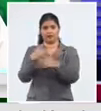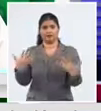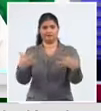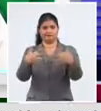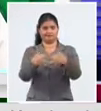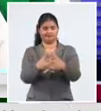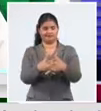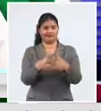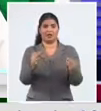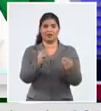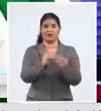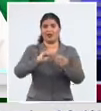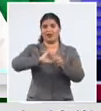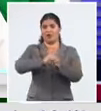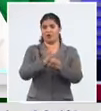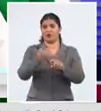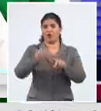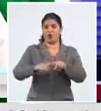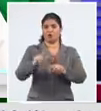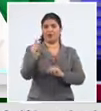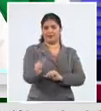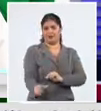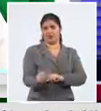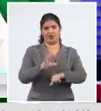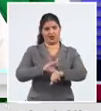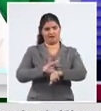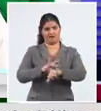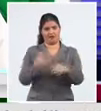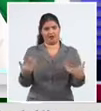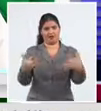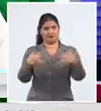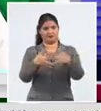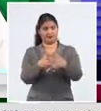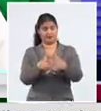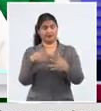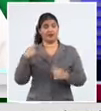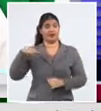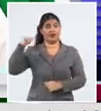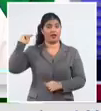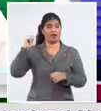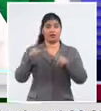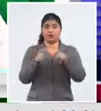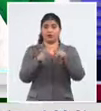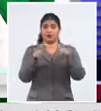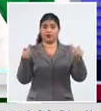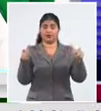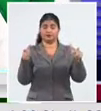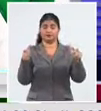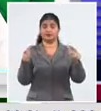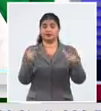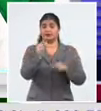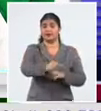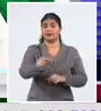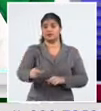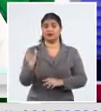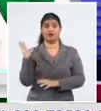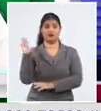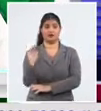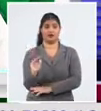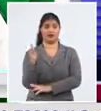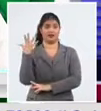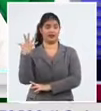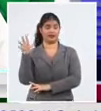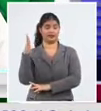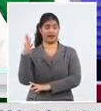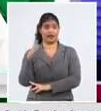98%, similar. Como dije, ayer un incremento en el número de importados, 66 en el día de ayer, y